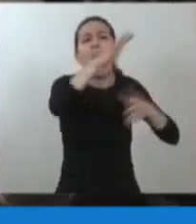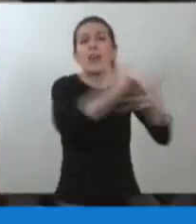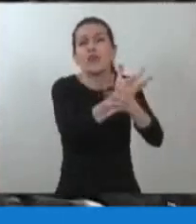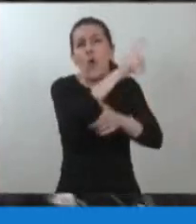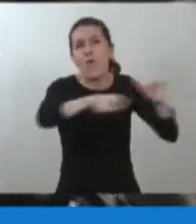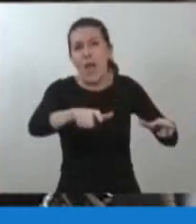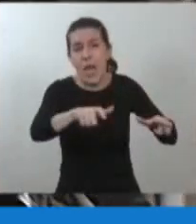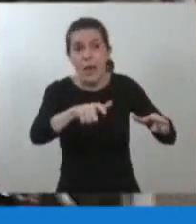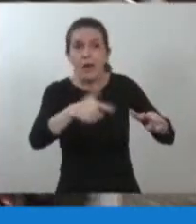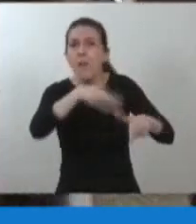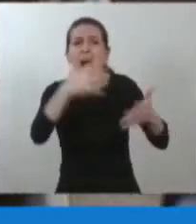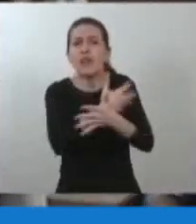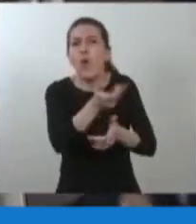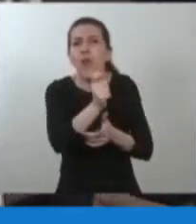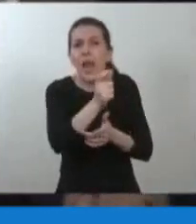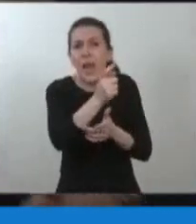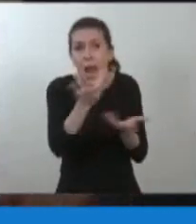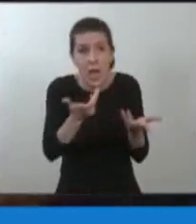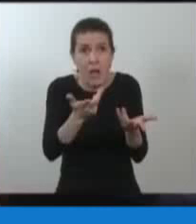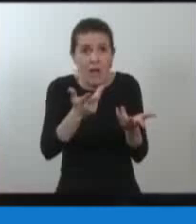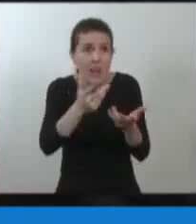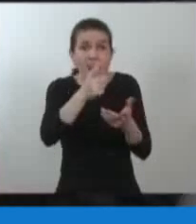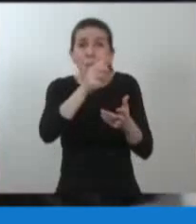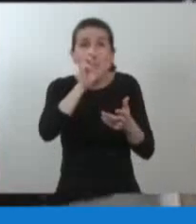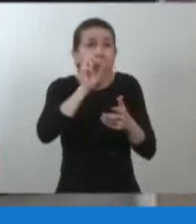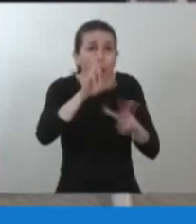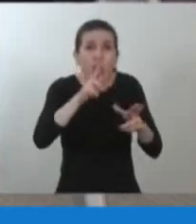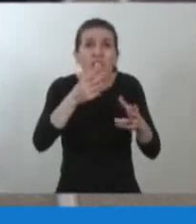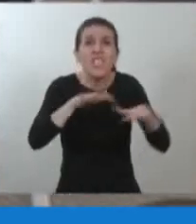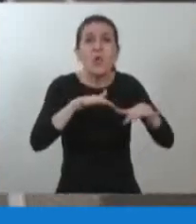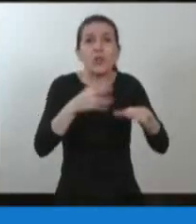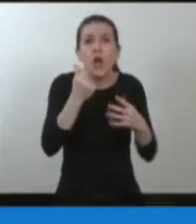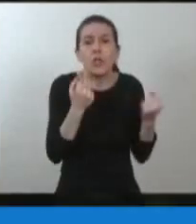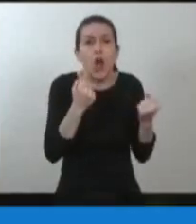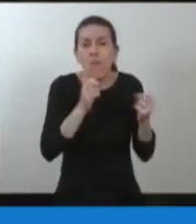precisamente darle al que peor está la oportunidad